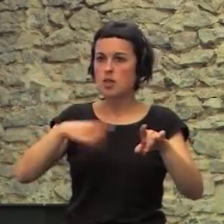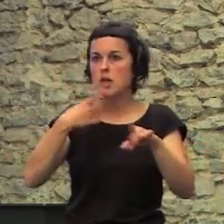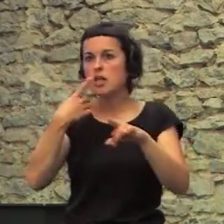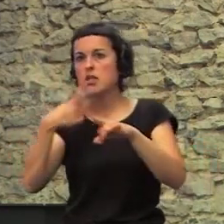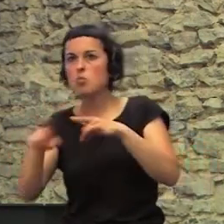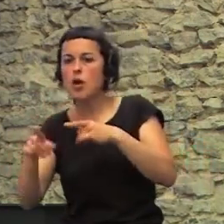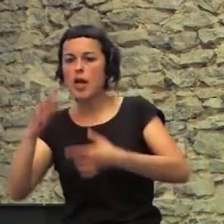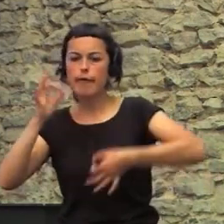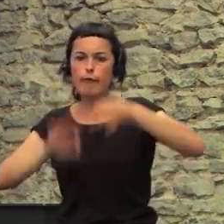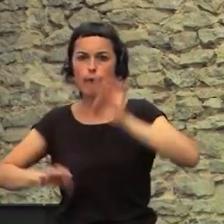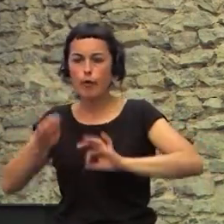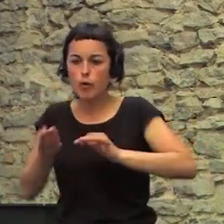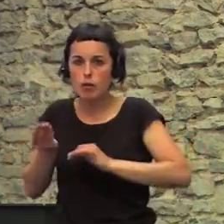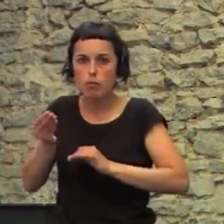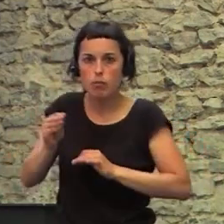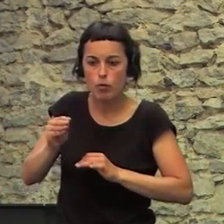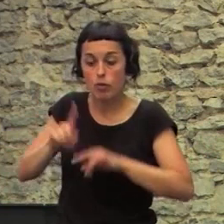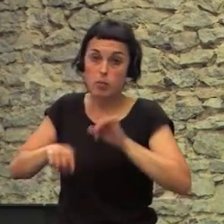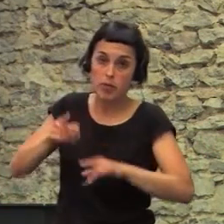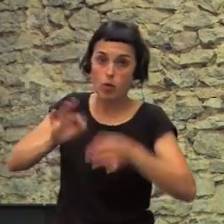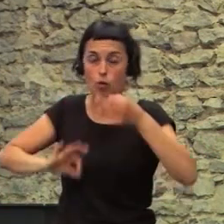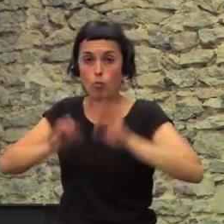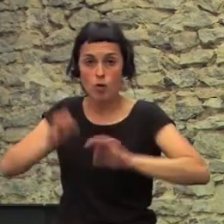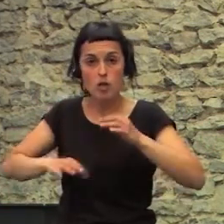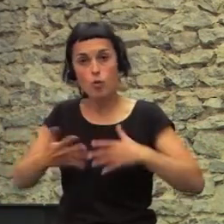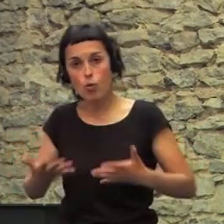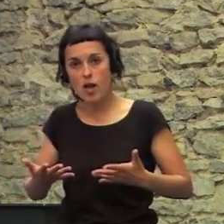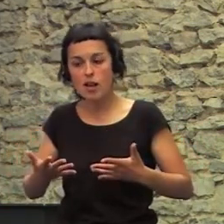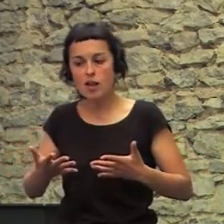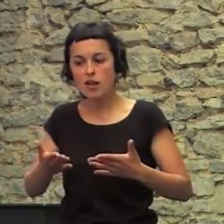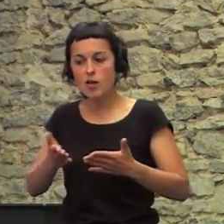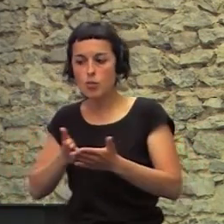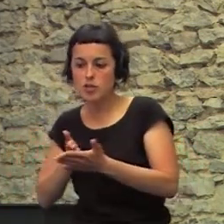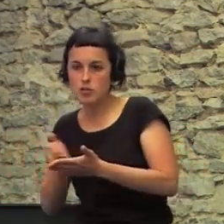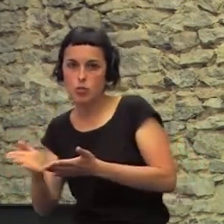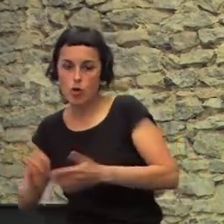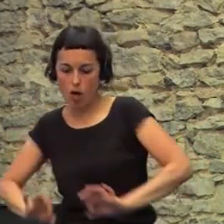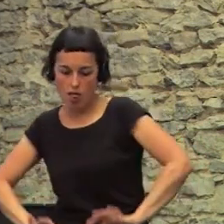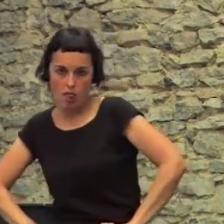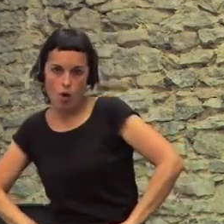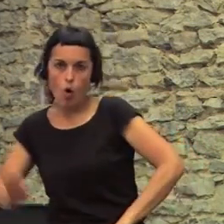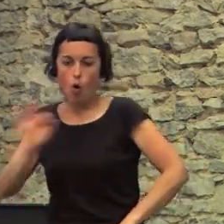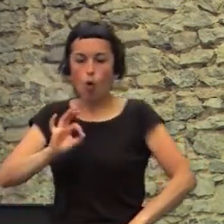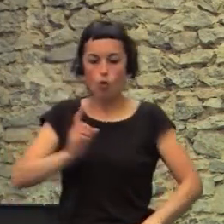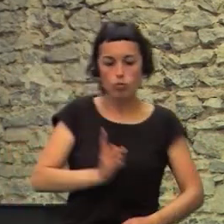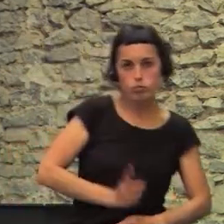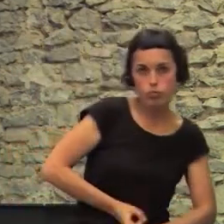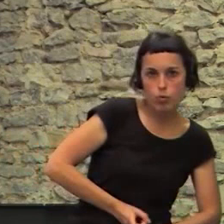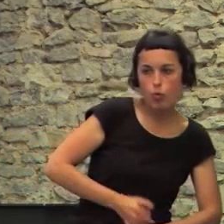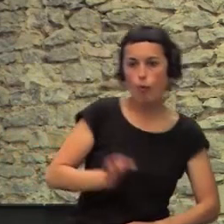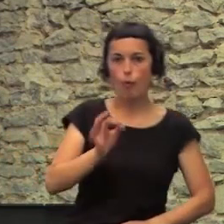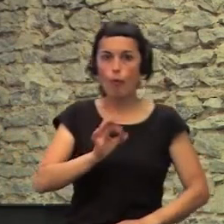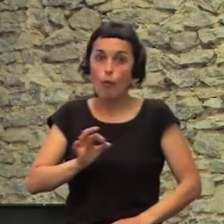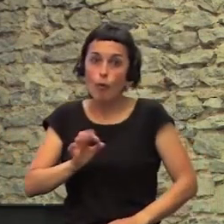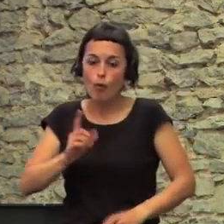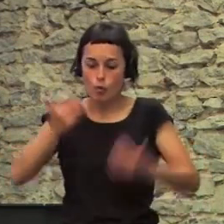de hormonas, que hacía pues que se determinaron unas gónadas determinadas, unas estructuras internas, unos genitales